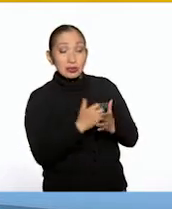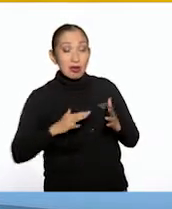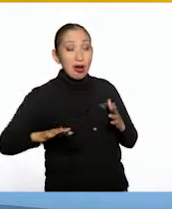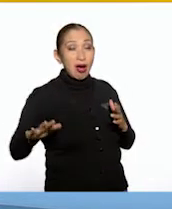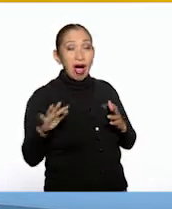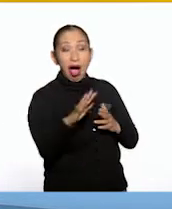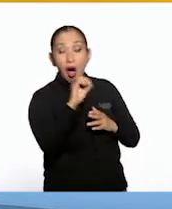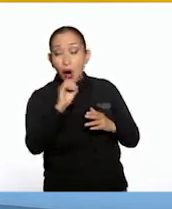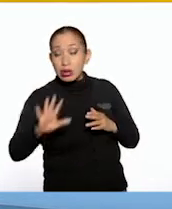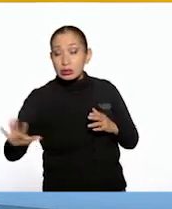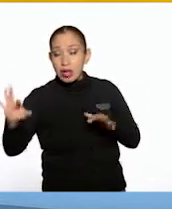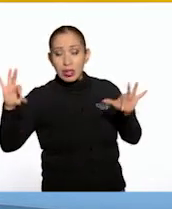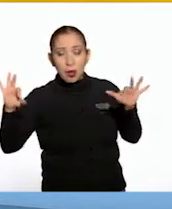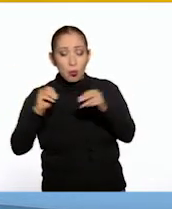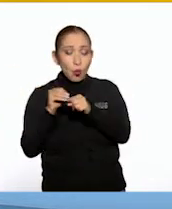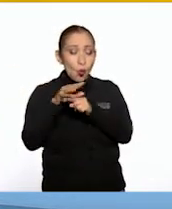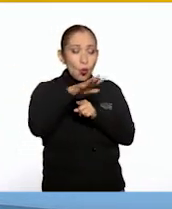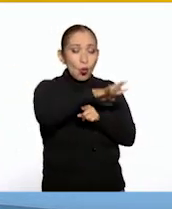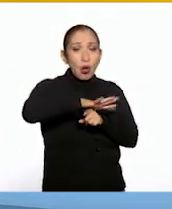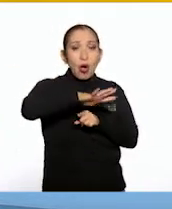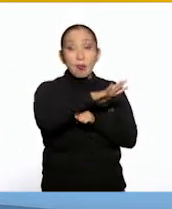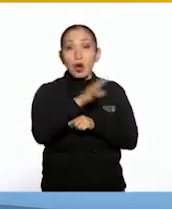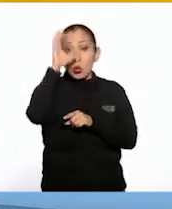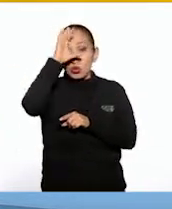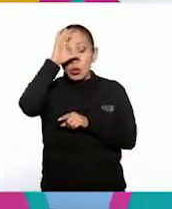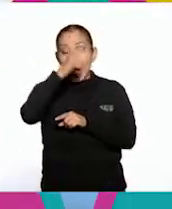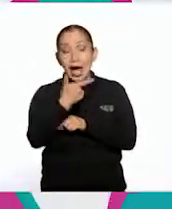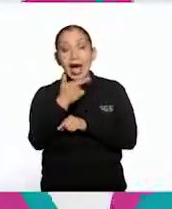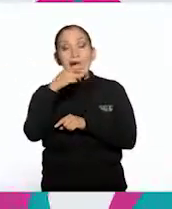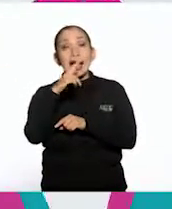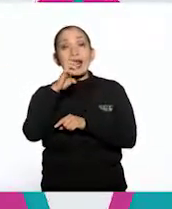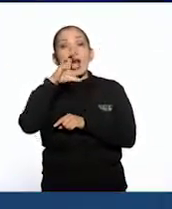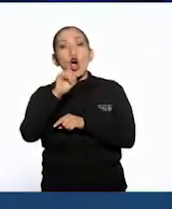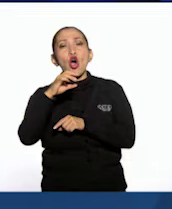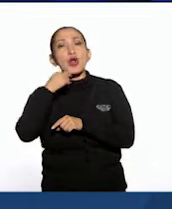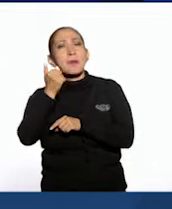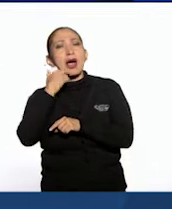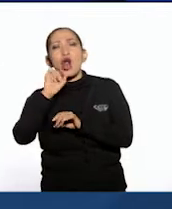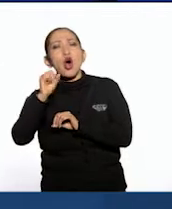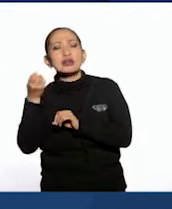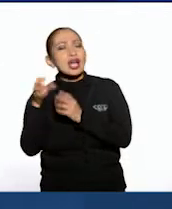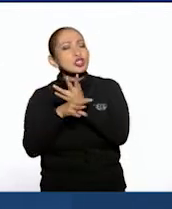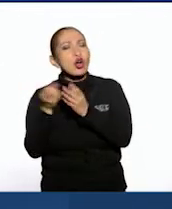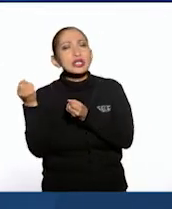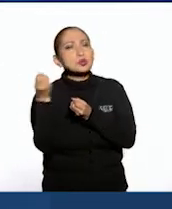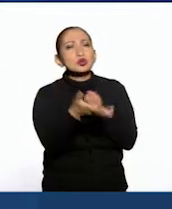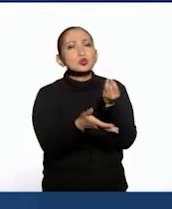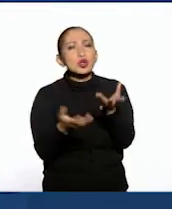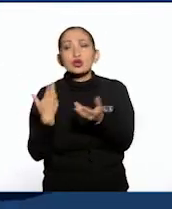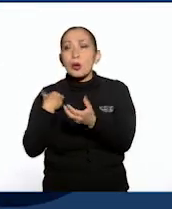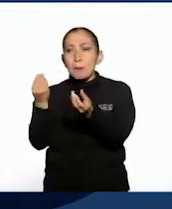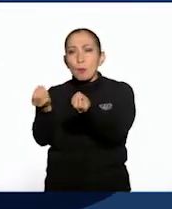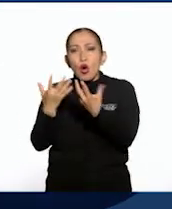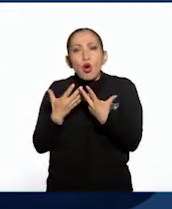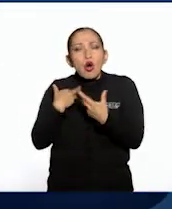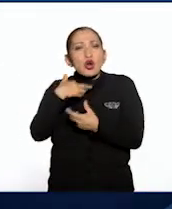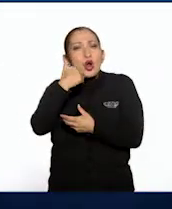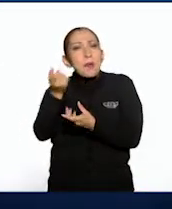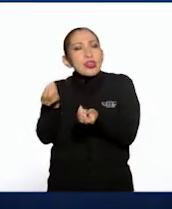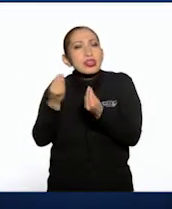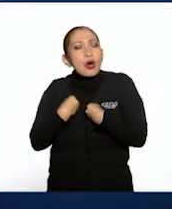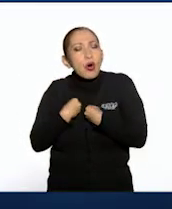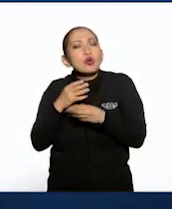está fuertemente influenciada por la cultura grecorromana. ¿Qué otras aportaciones se imaginan que recibimos de Roma?